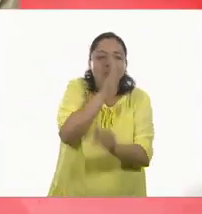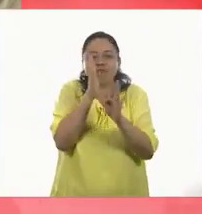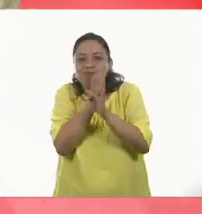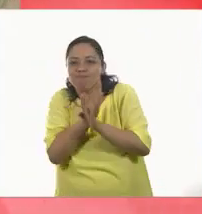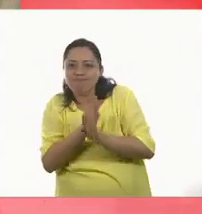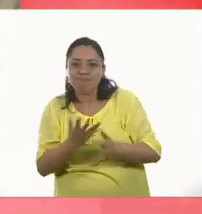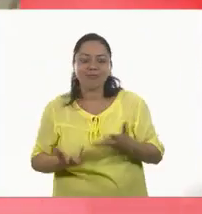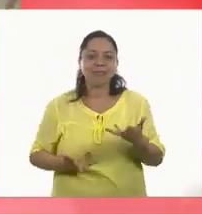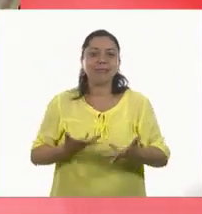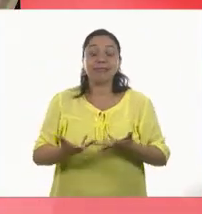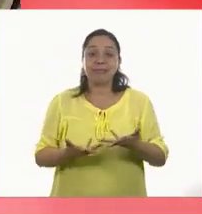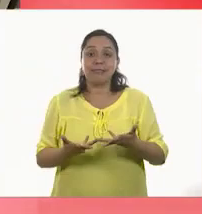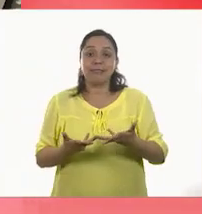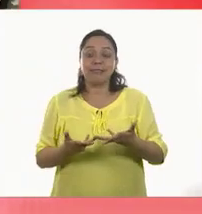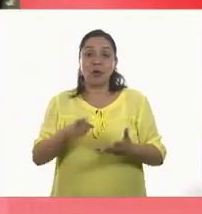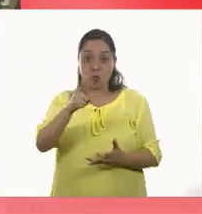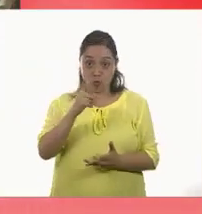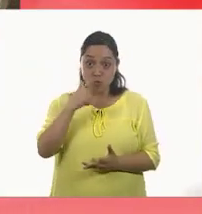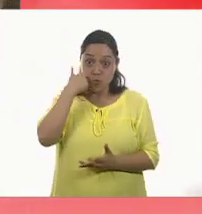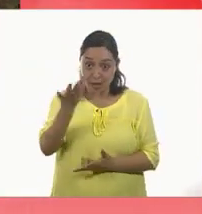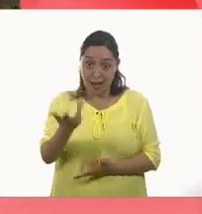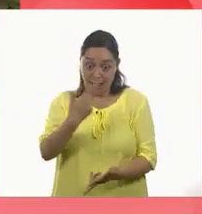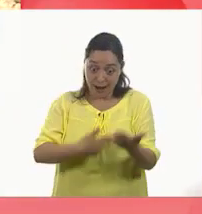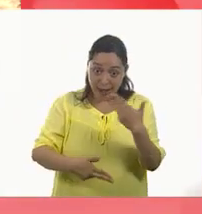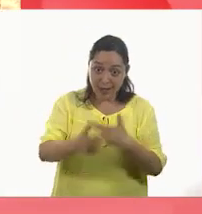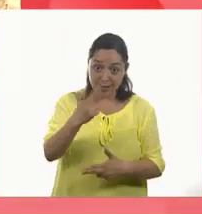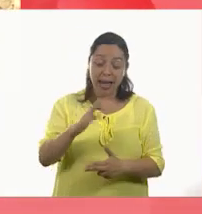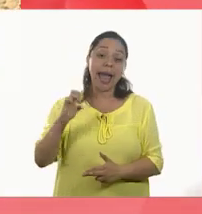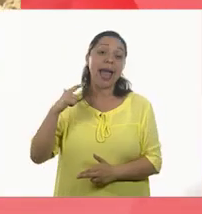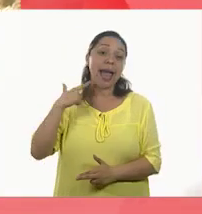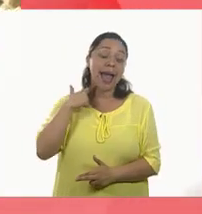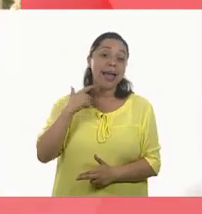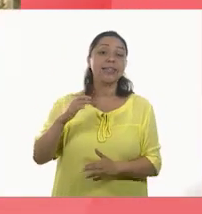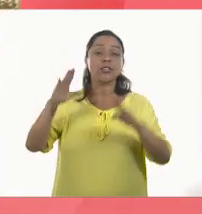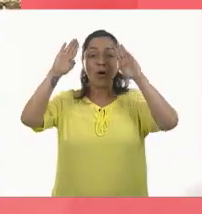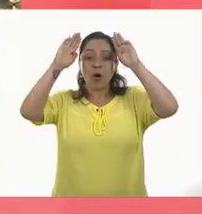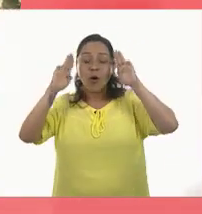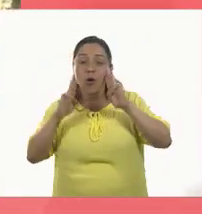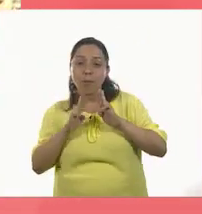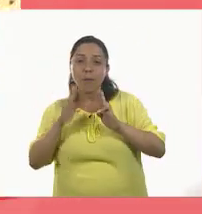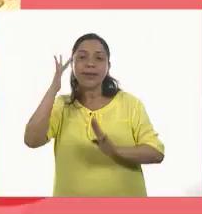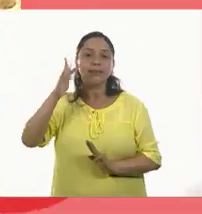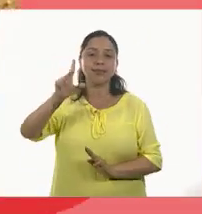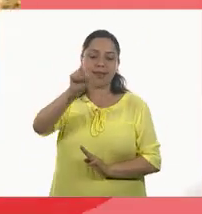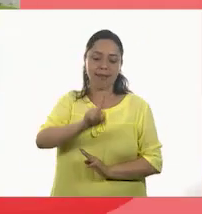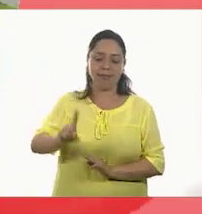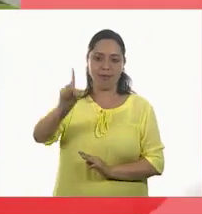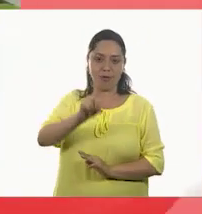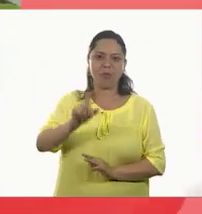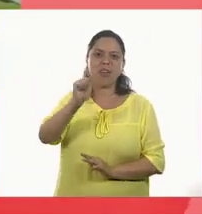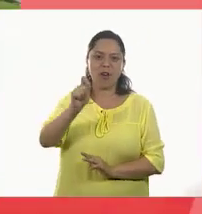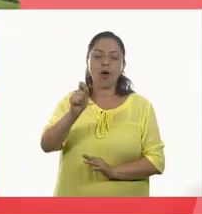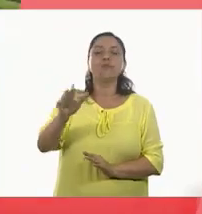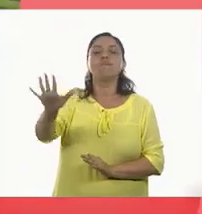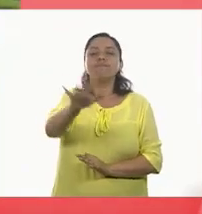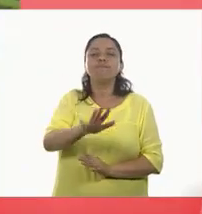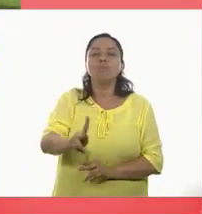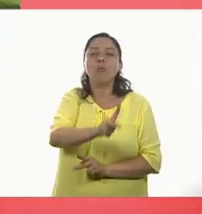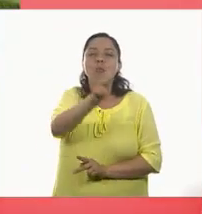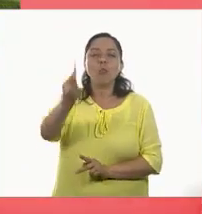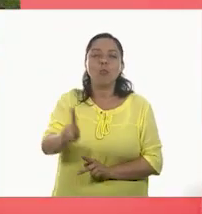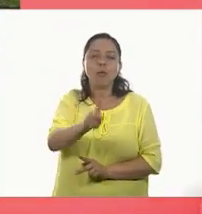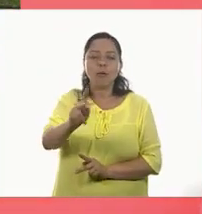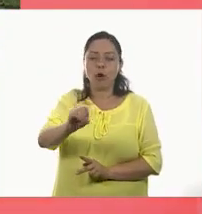Antes de regresar, no olviden visitar el exconvento de Santo Domingo en el pintoresco pueblo de Oxolotlán, lleno